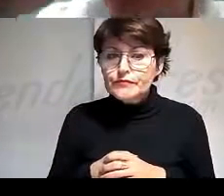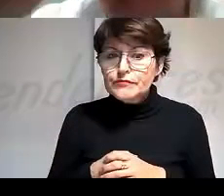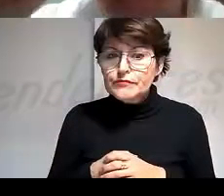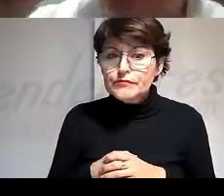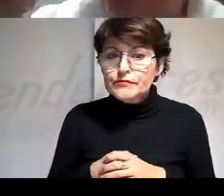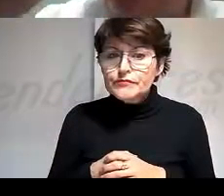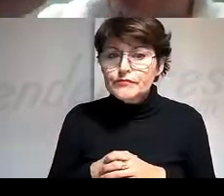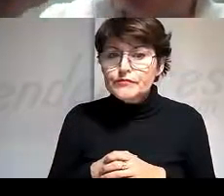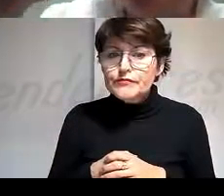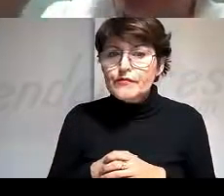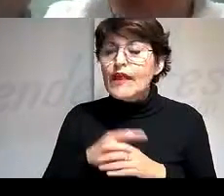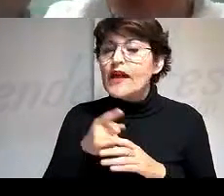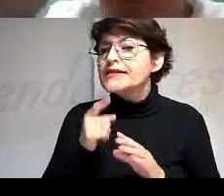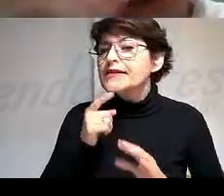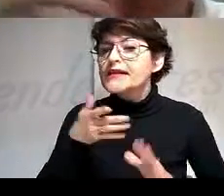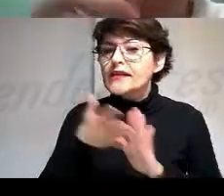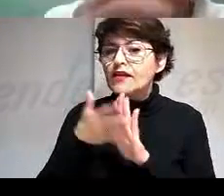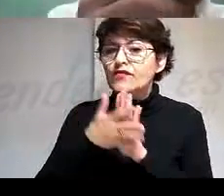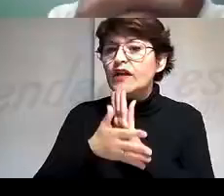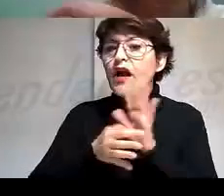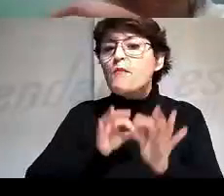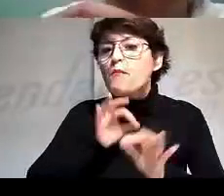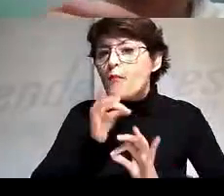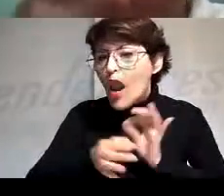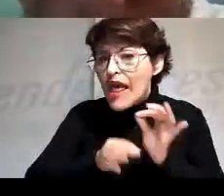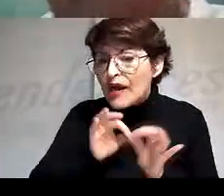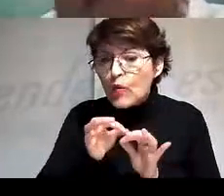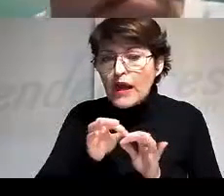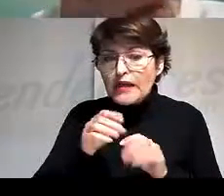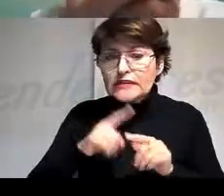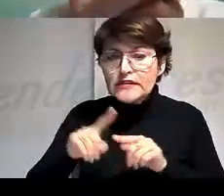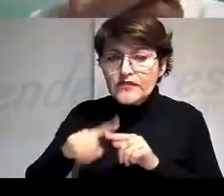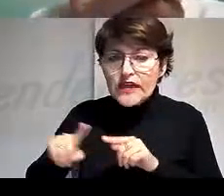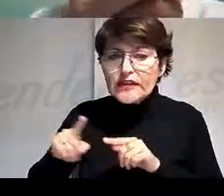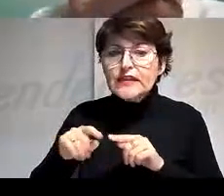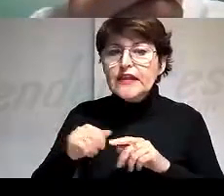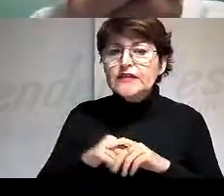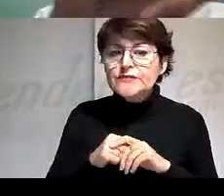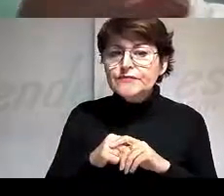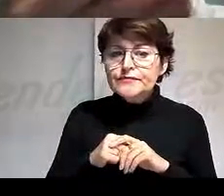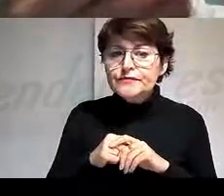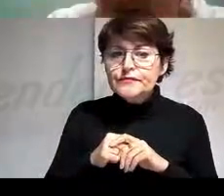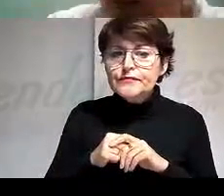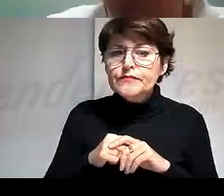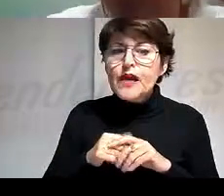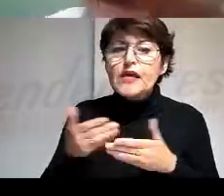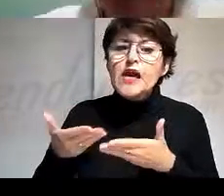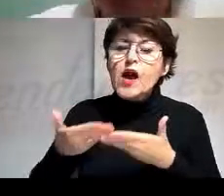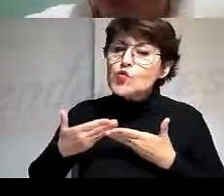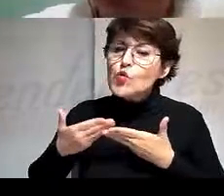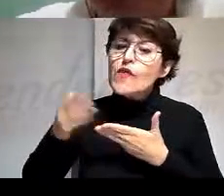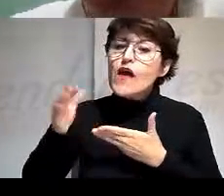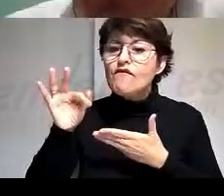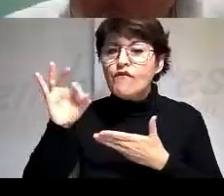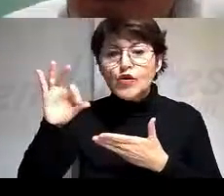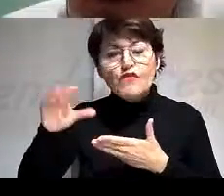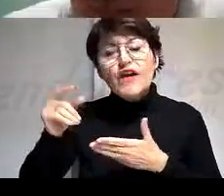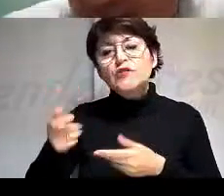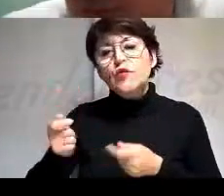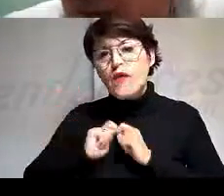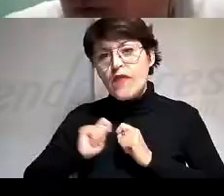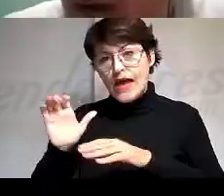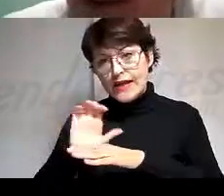es una de las moléculas justo previas a que se formen los enlaces de fosfato y, por tanto, la energía. O sea que el ácido